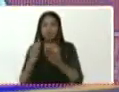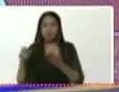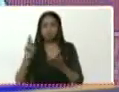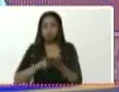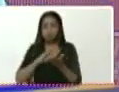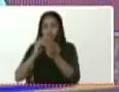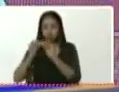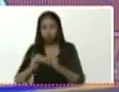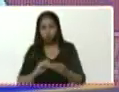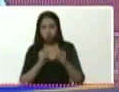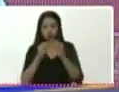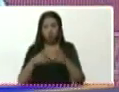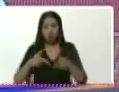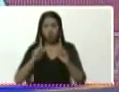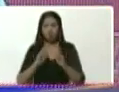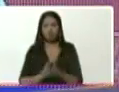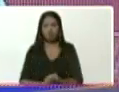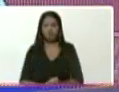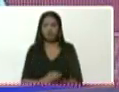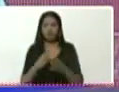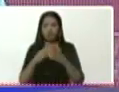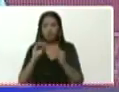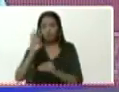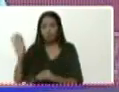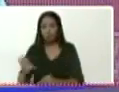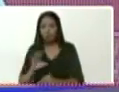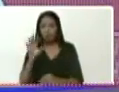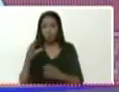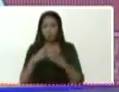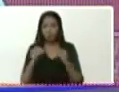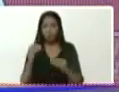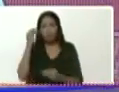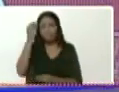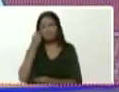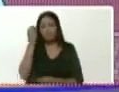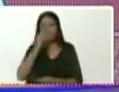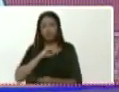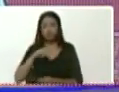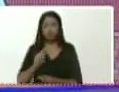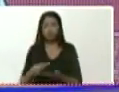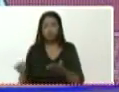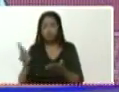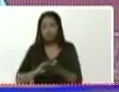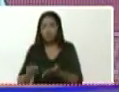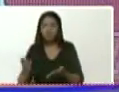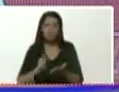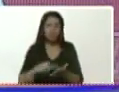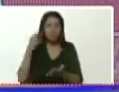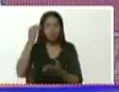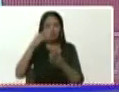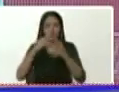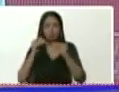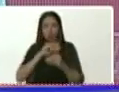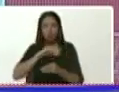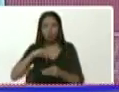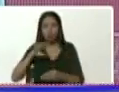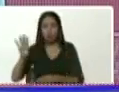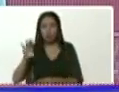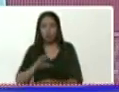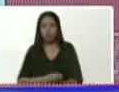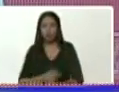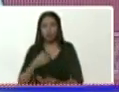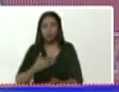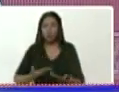Reurbanizar, reorganizar todo nuestro país. Pensar y repensar todo nuestro país. Y yo